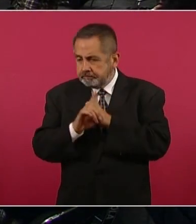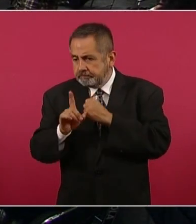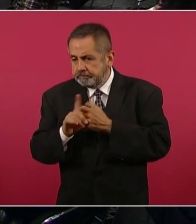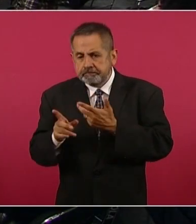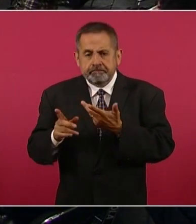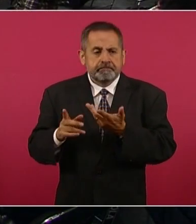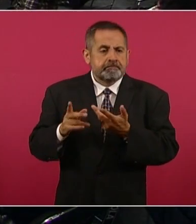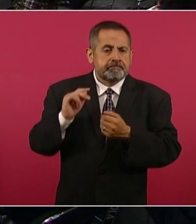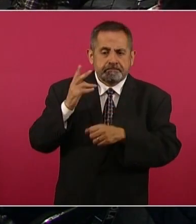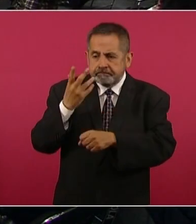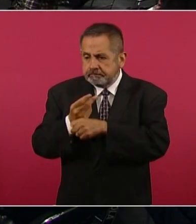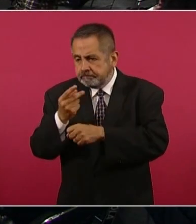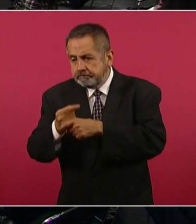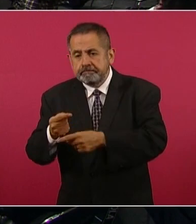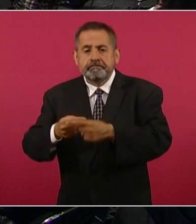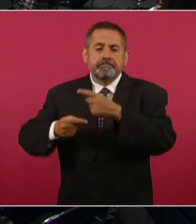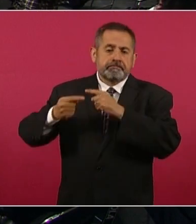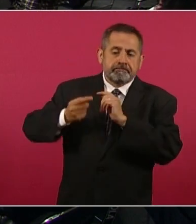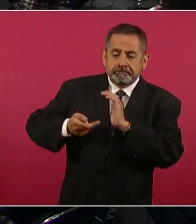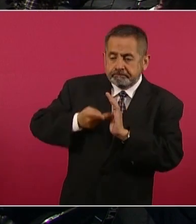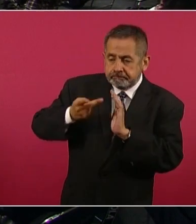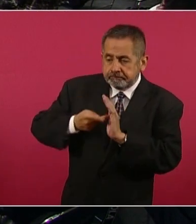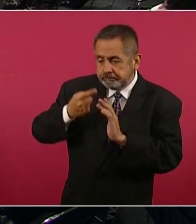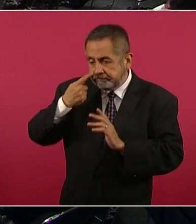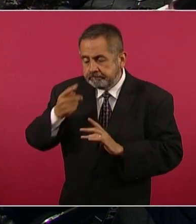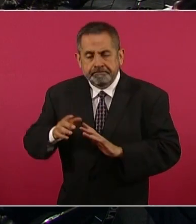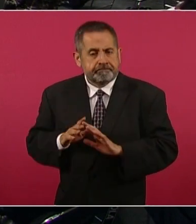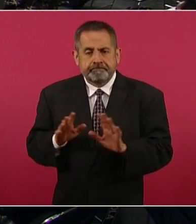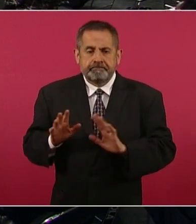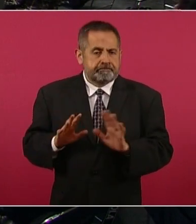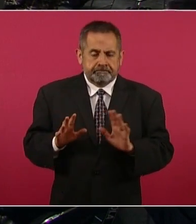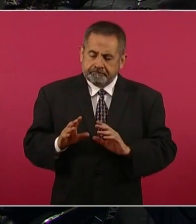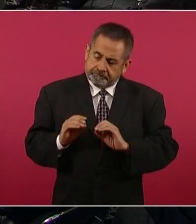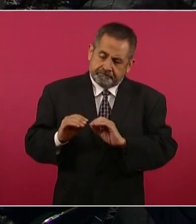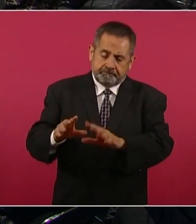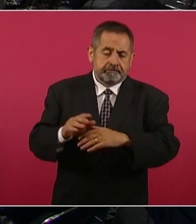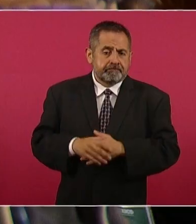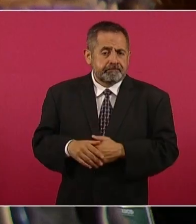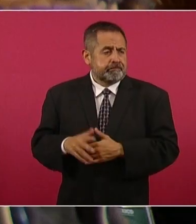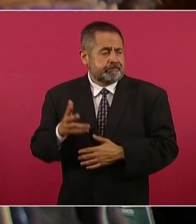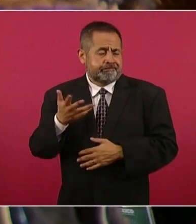que regresar a hacer excavación, pero sí tenemos